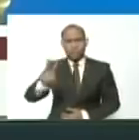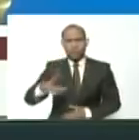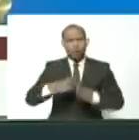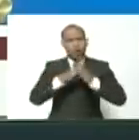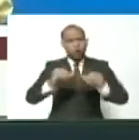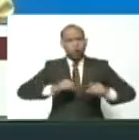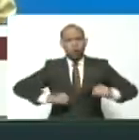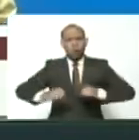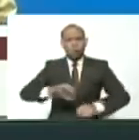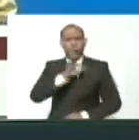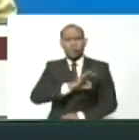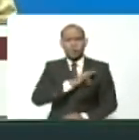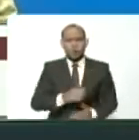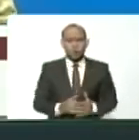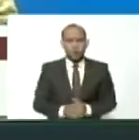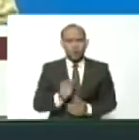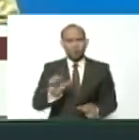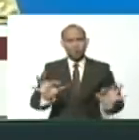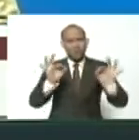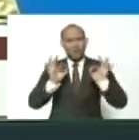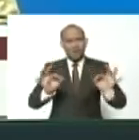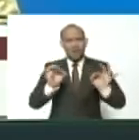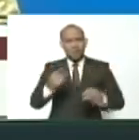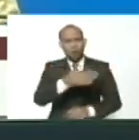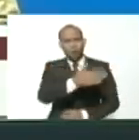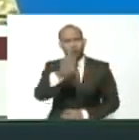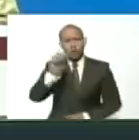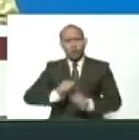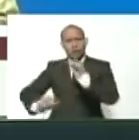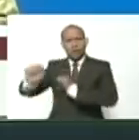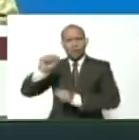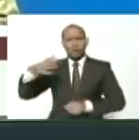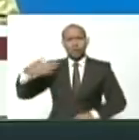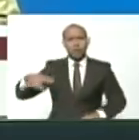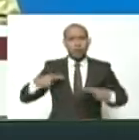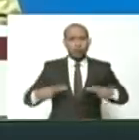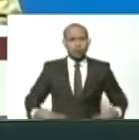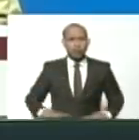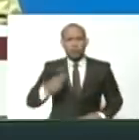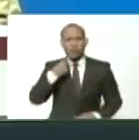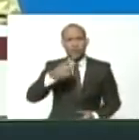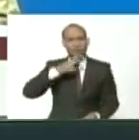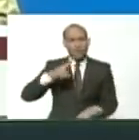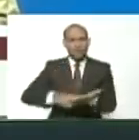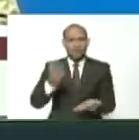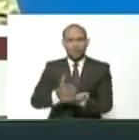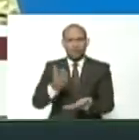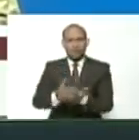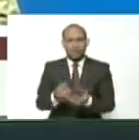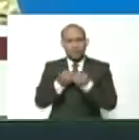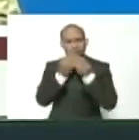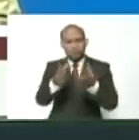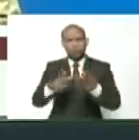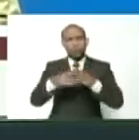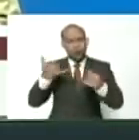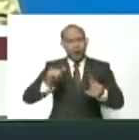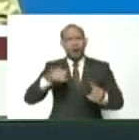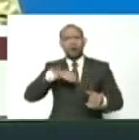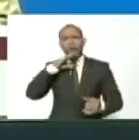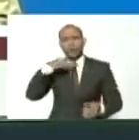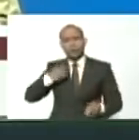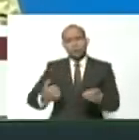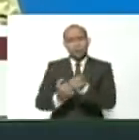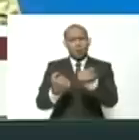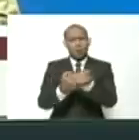los movimientos sociales y en especial a ustedes, los defensores de derechos humanos. Digan la verdad y cuentan con todo mi apoyo